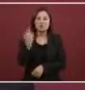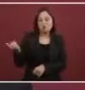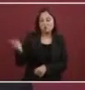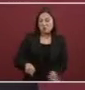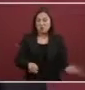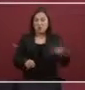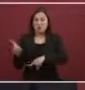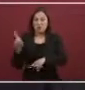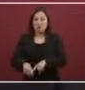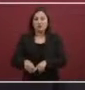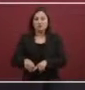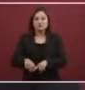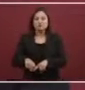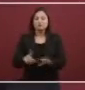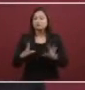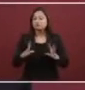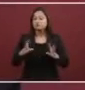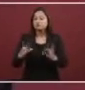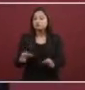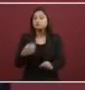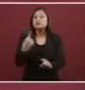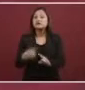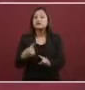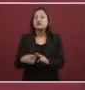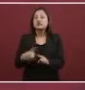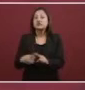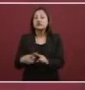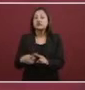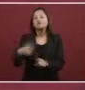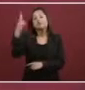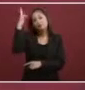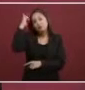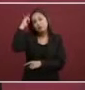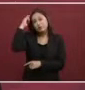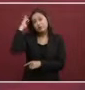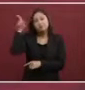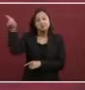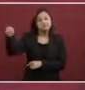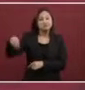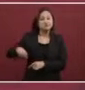fue el finado Porfirio Díaz,